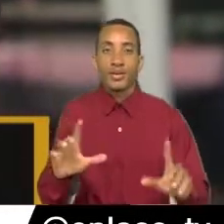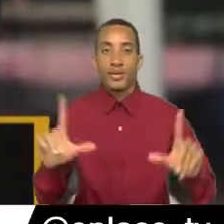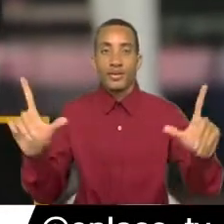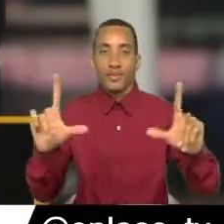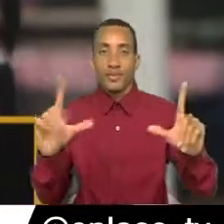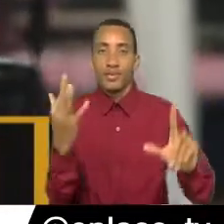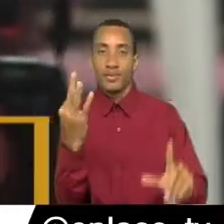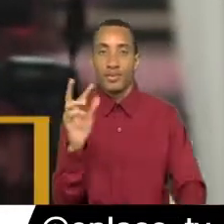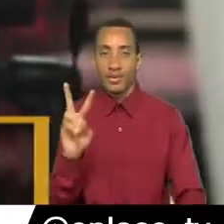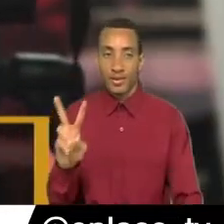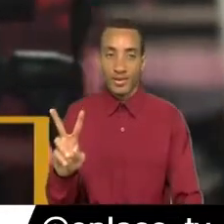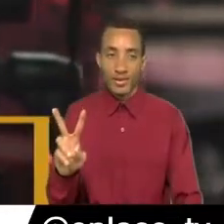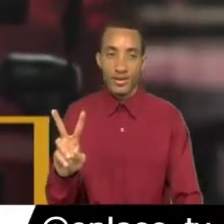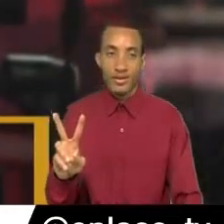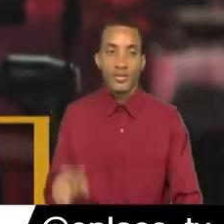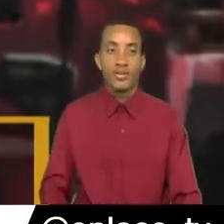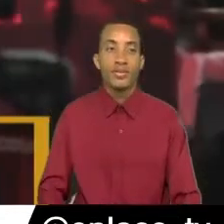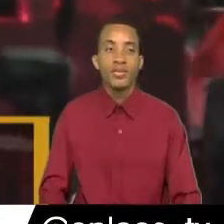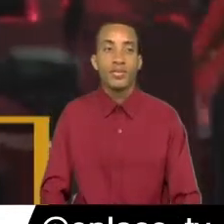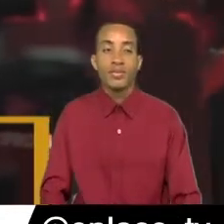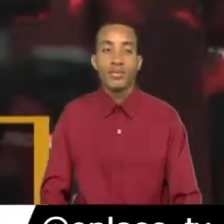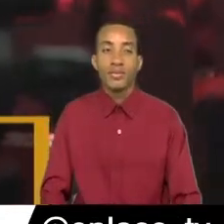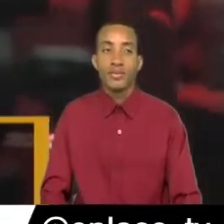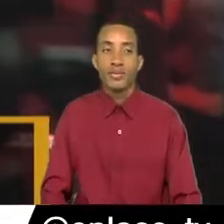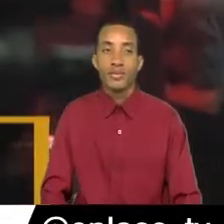más cerca de ti.